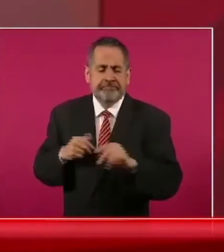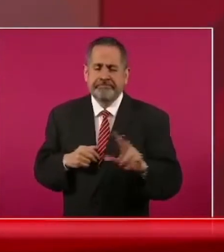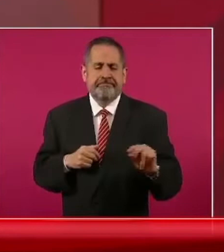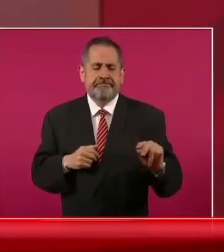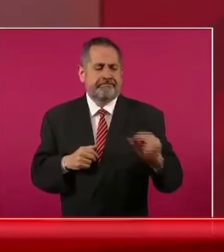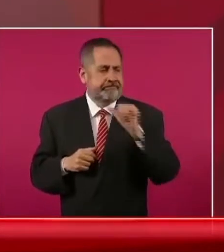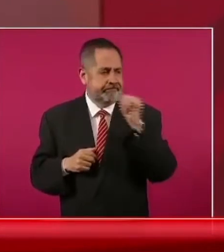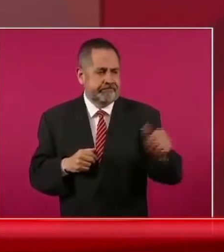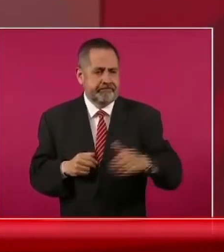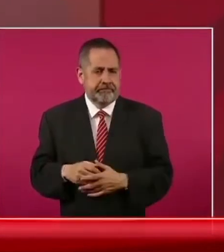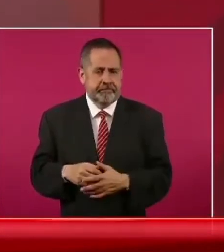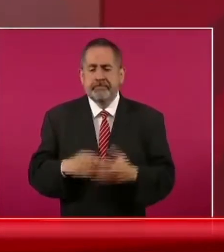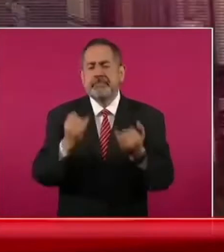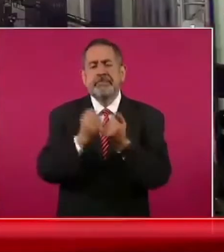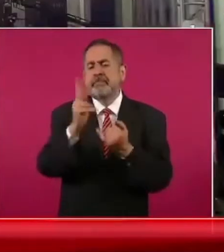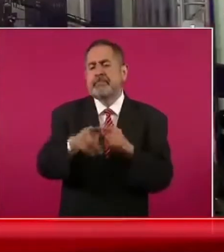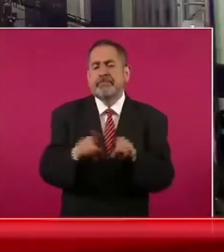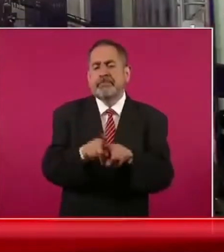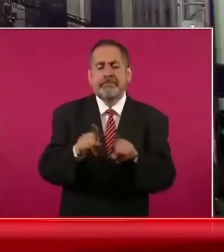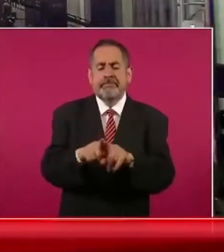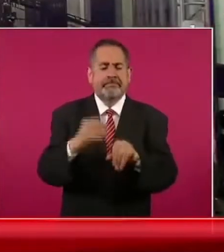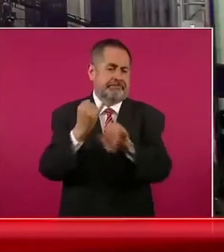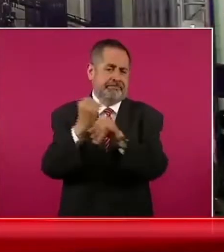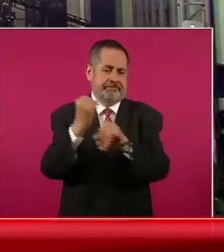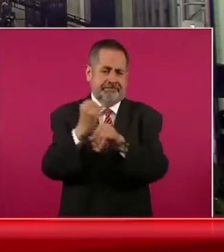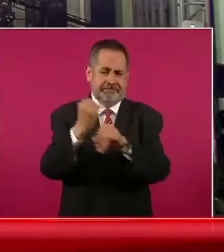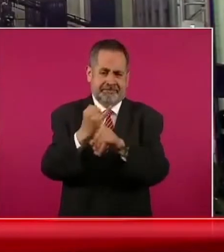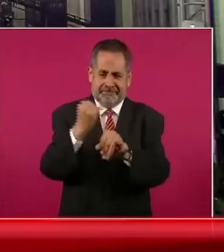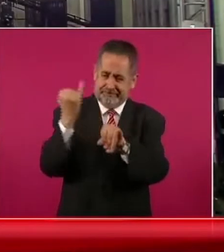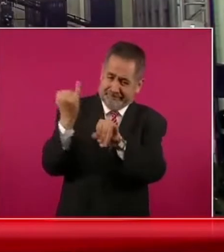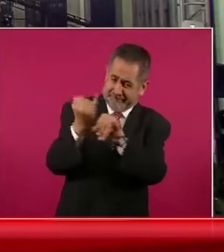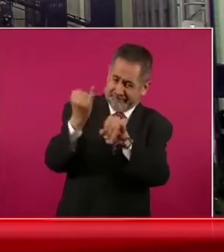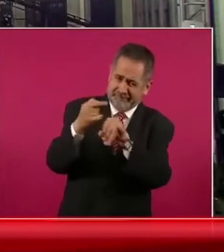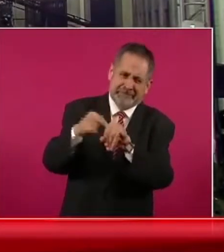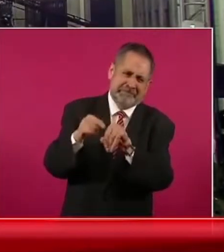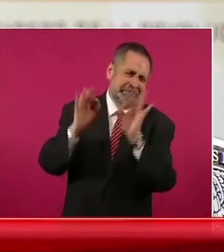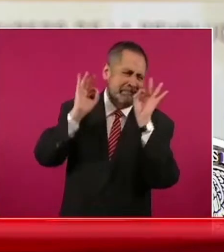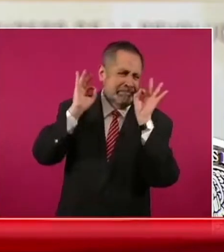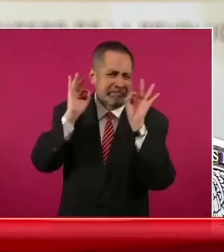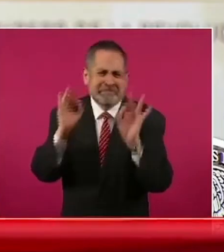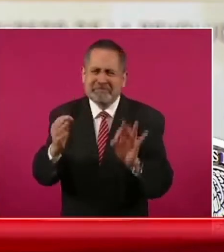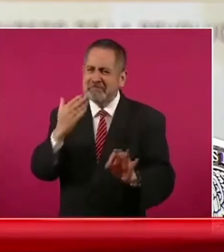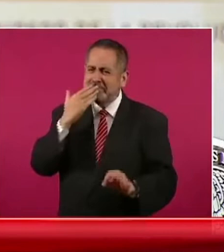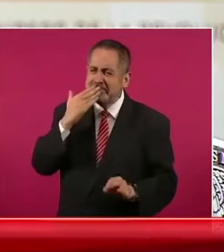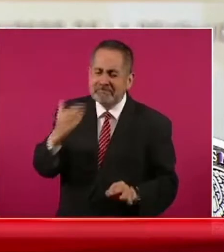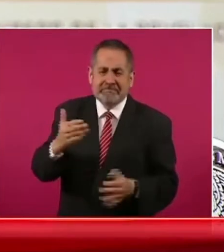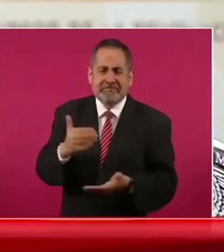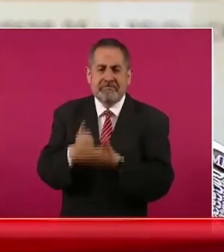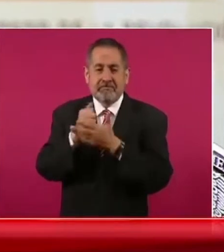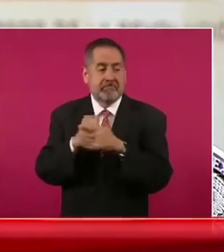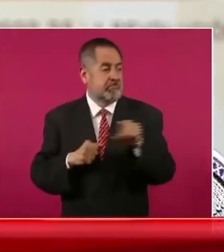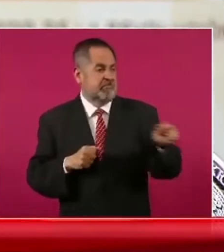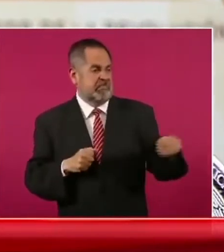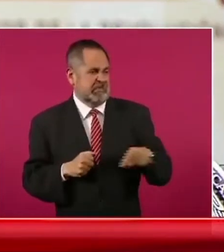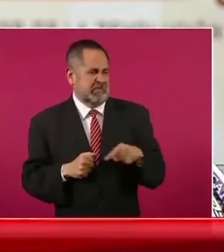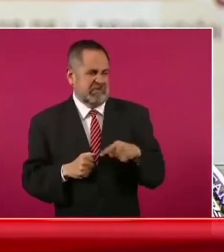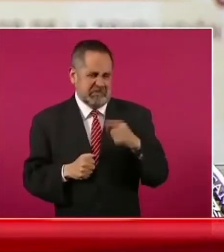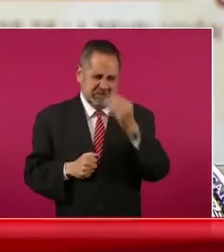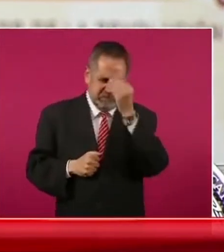es lo mismo en las redes sociales son tan limpias que ni los más